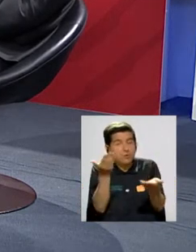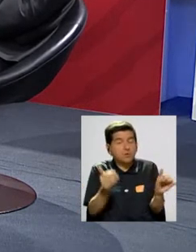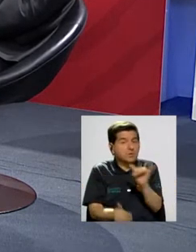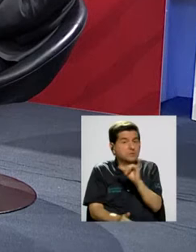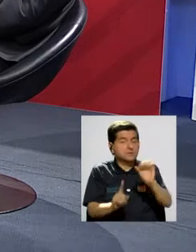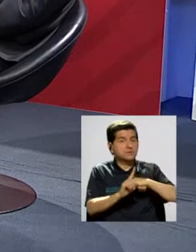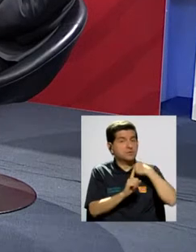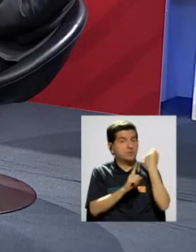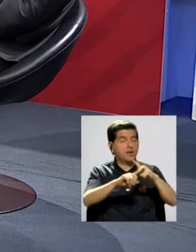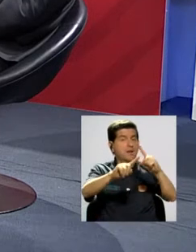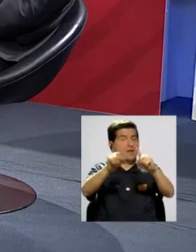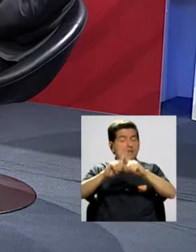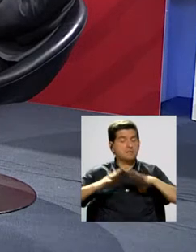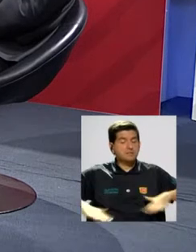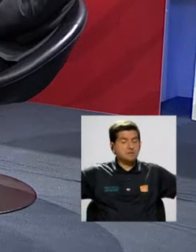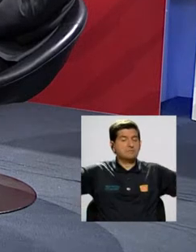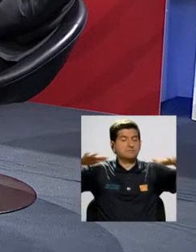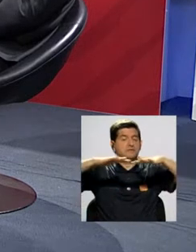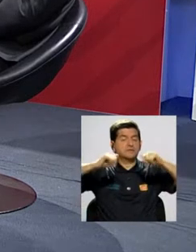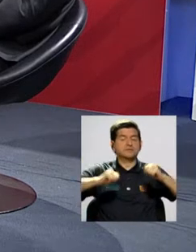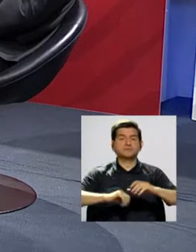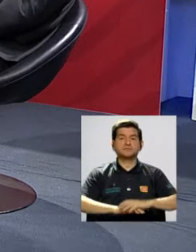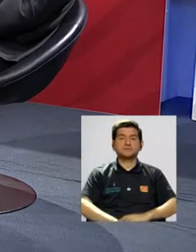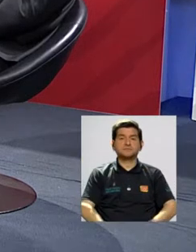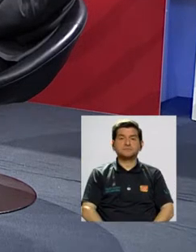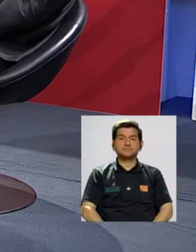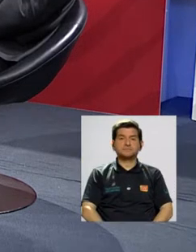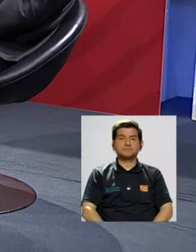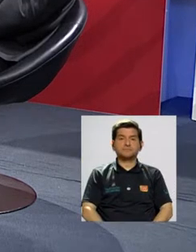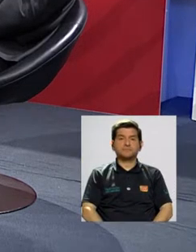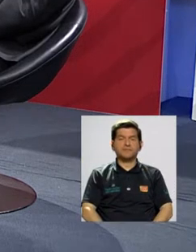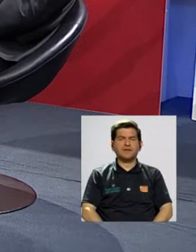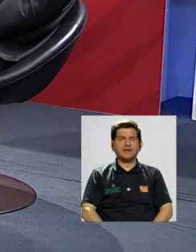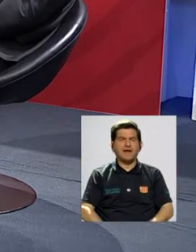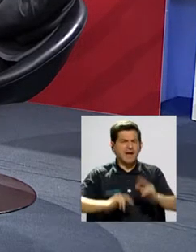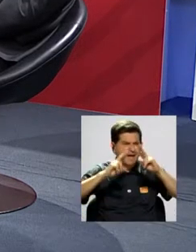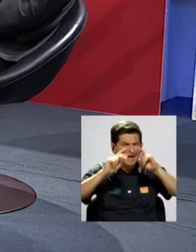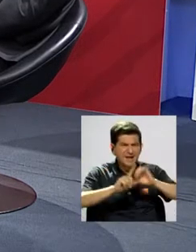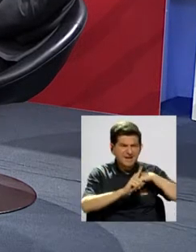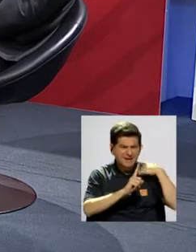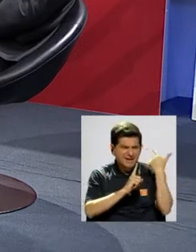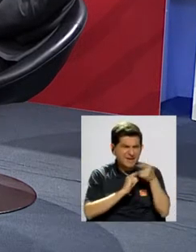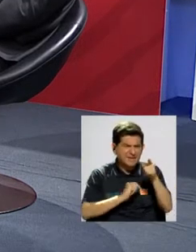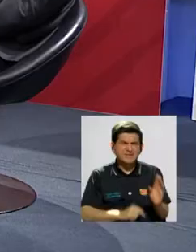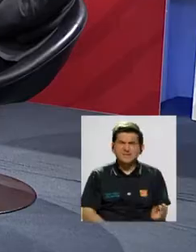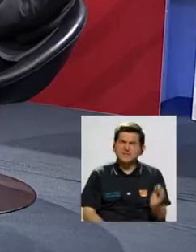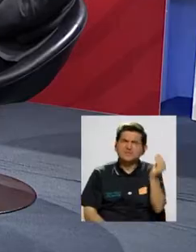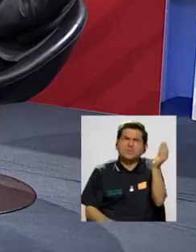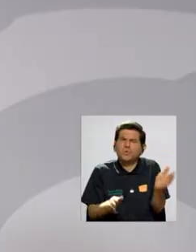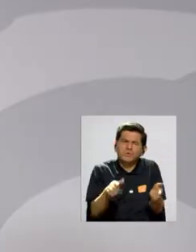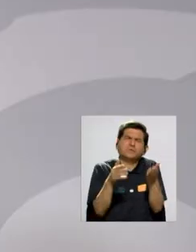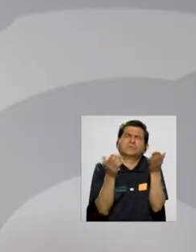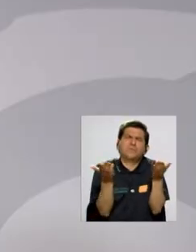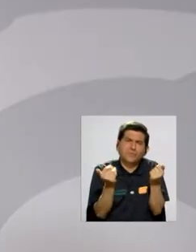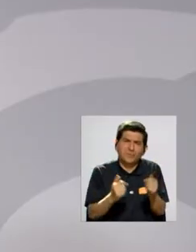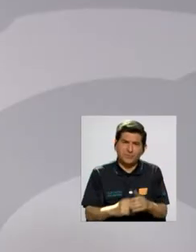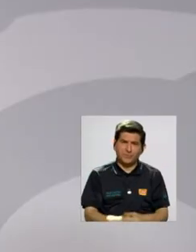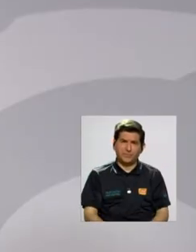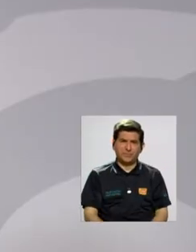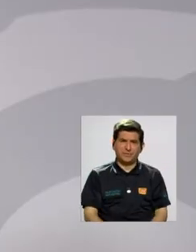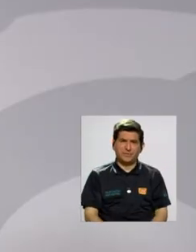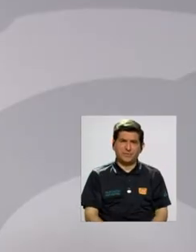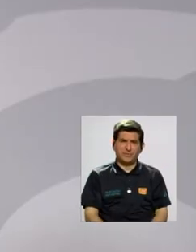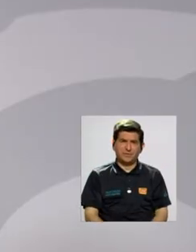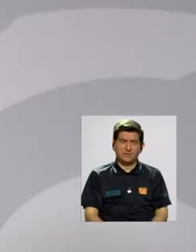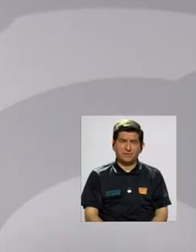estamos viviendo en otros escenarios. ¿Cómo leer sociológicamente todos esos muchachos, don Randall, que hoy